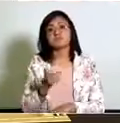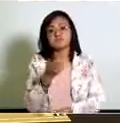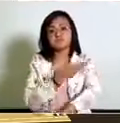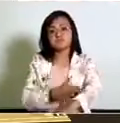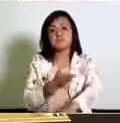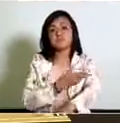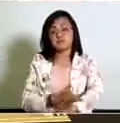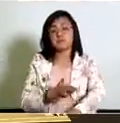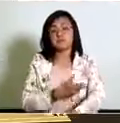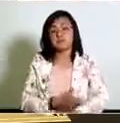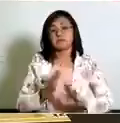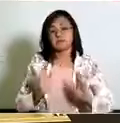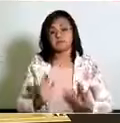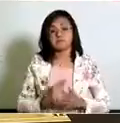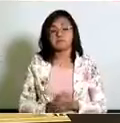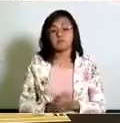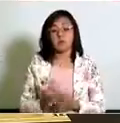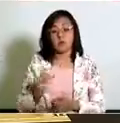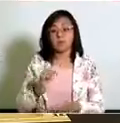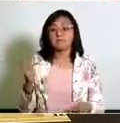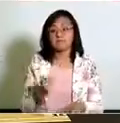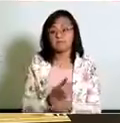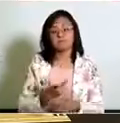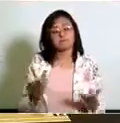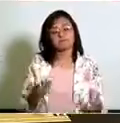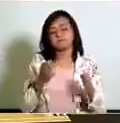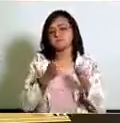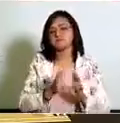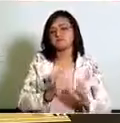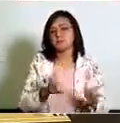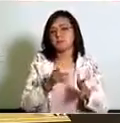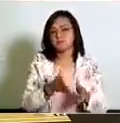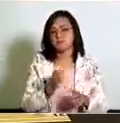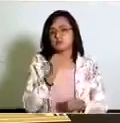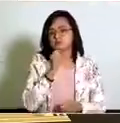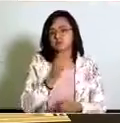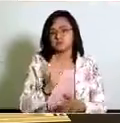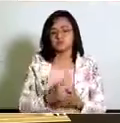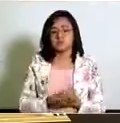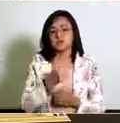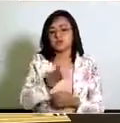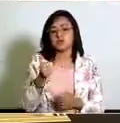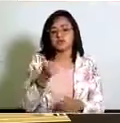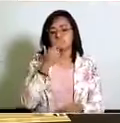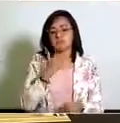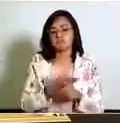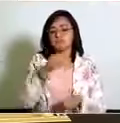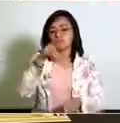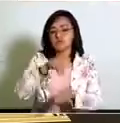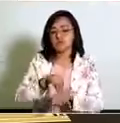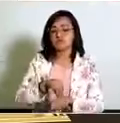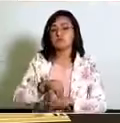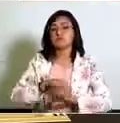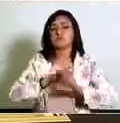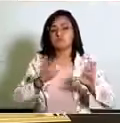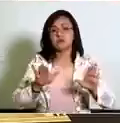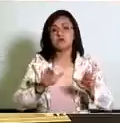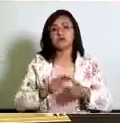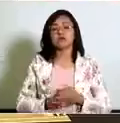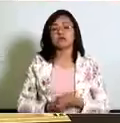resuelva enant eso ocurre Pues ahí está ya está la designación por parte